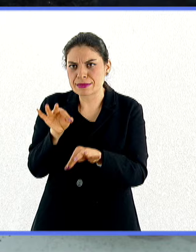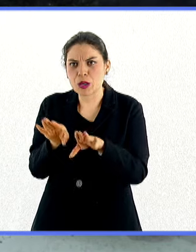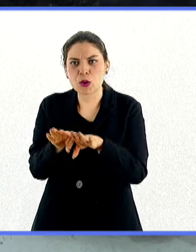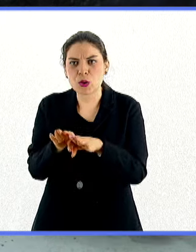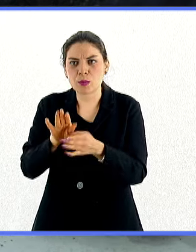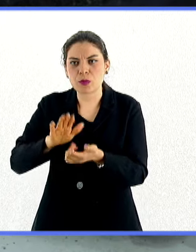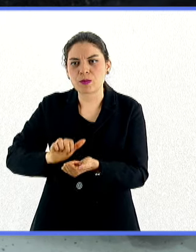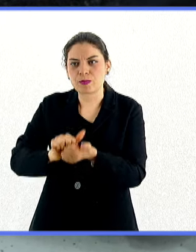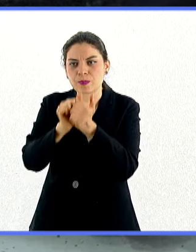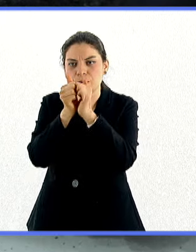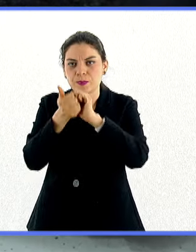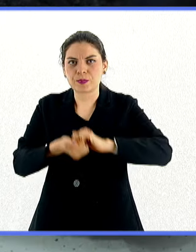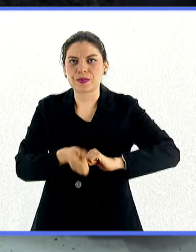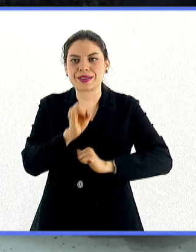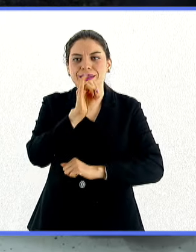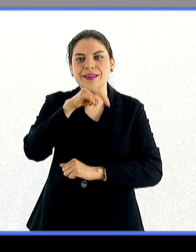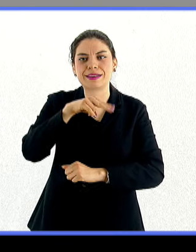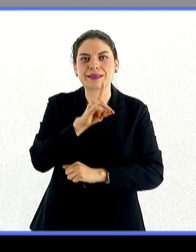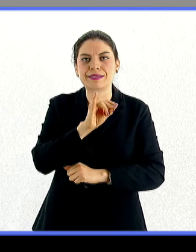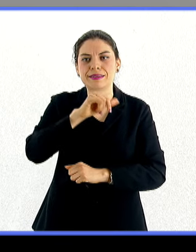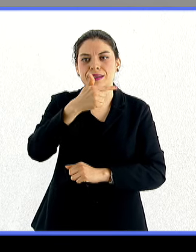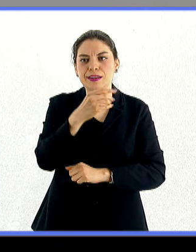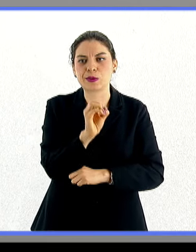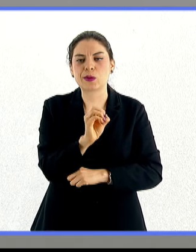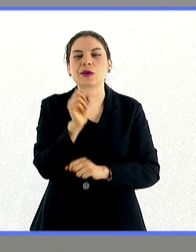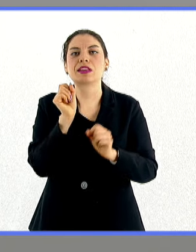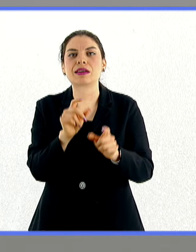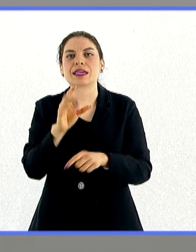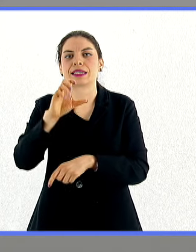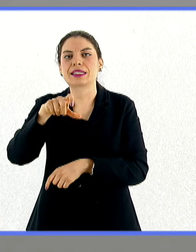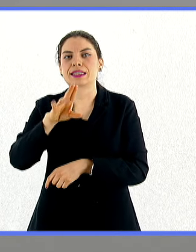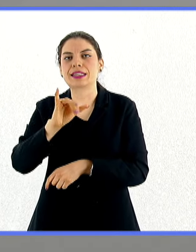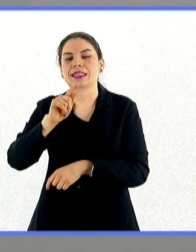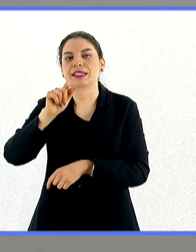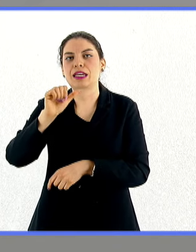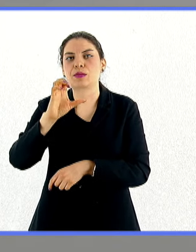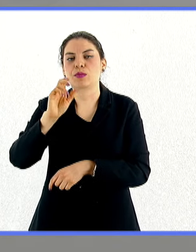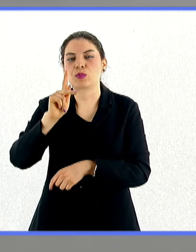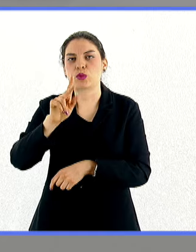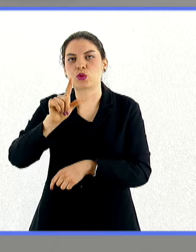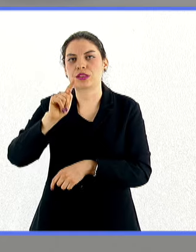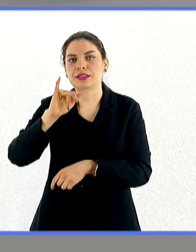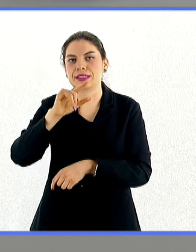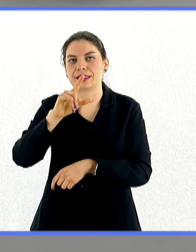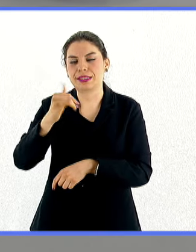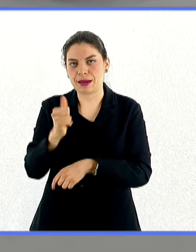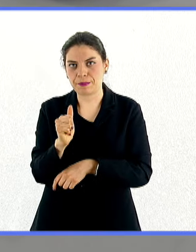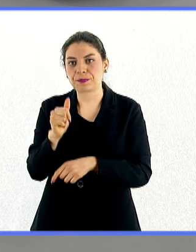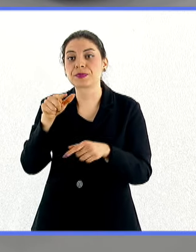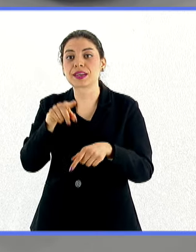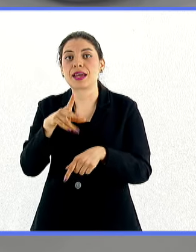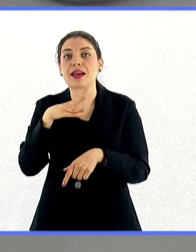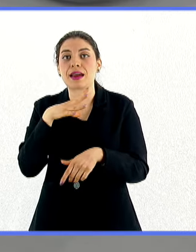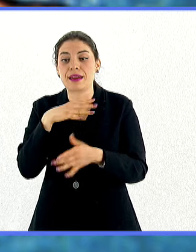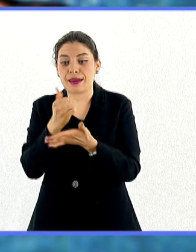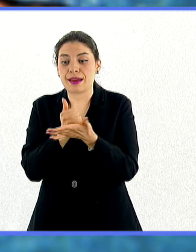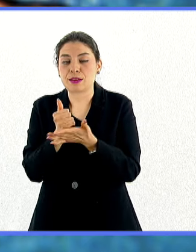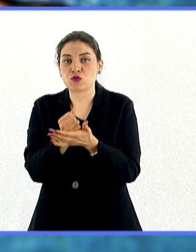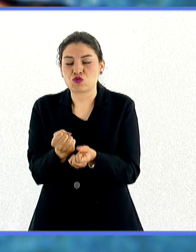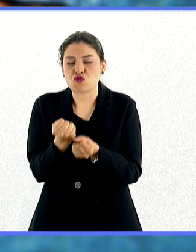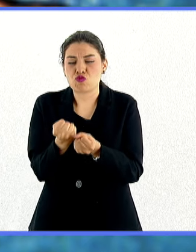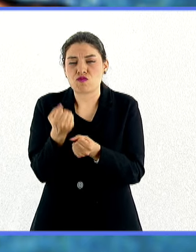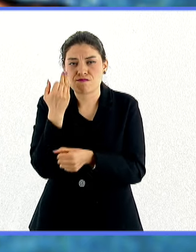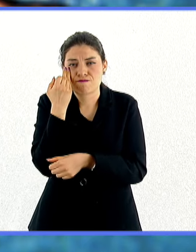de índigo y atapulgita, una arcilla blanca. Sometidos a un proceso químico, este pigmento producía un azul intenso y